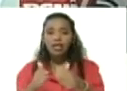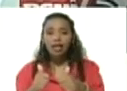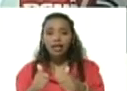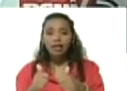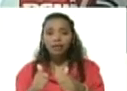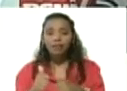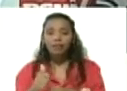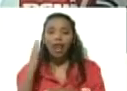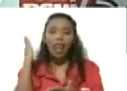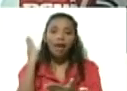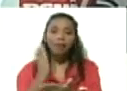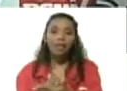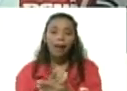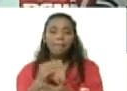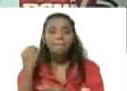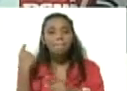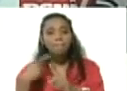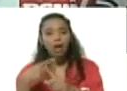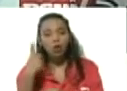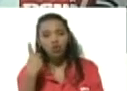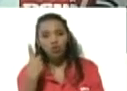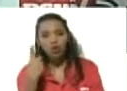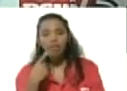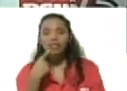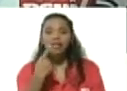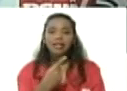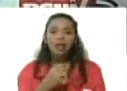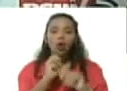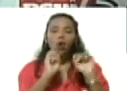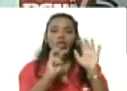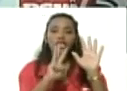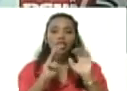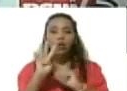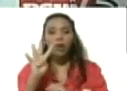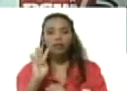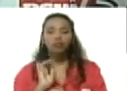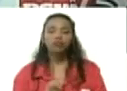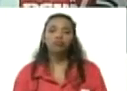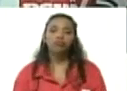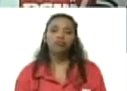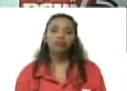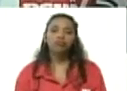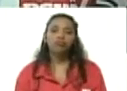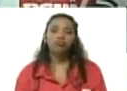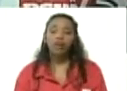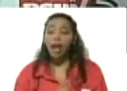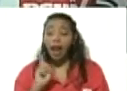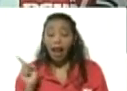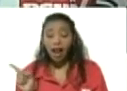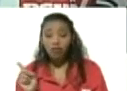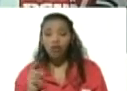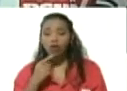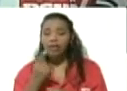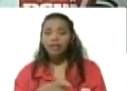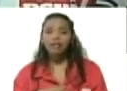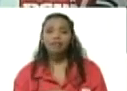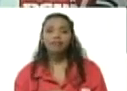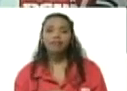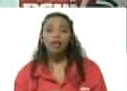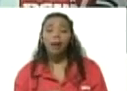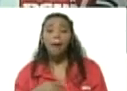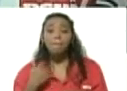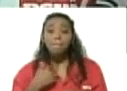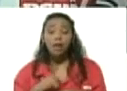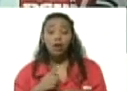la mitad más uno, es decir, 84. Eso es lo que está. Y para tomar una decisión